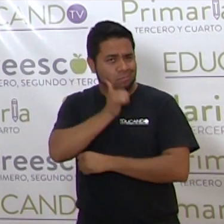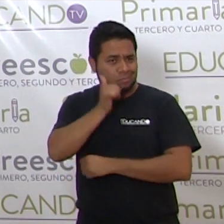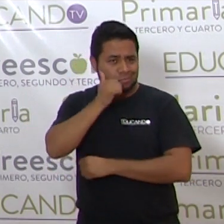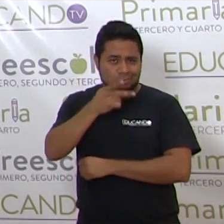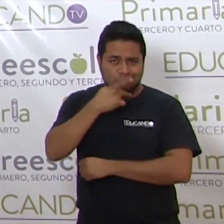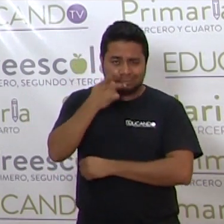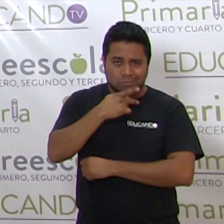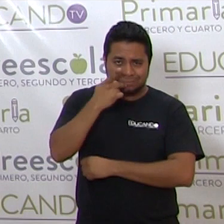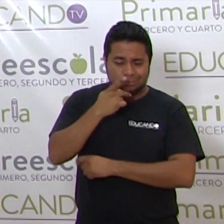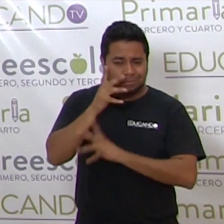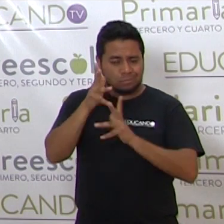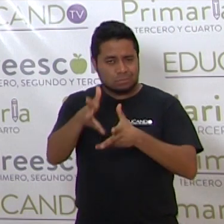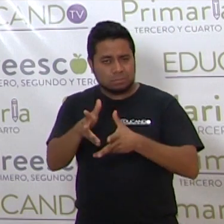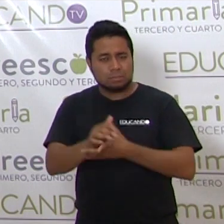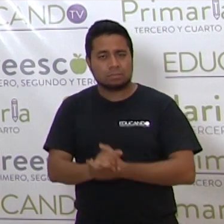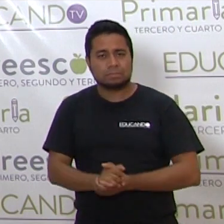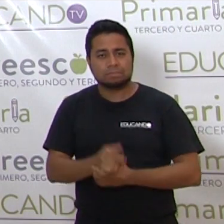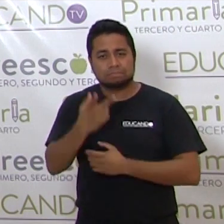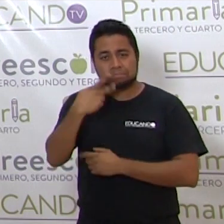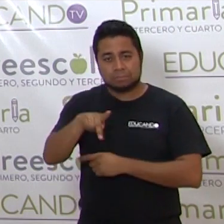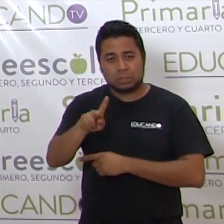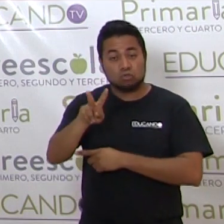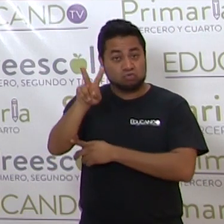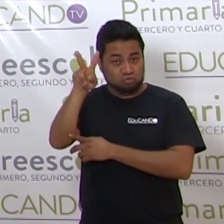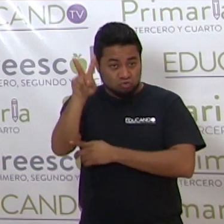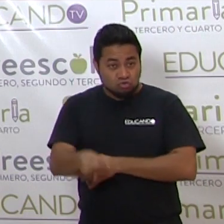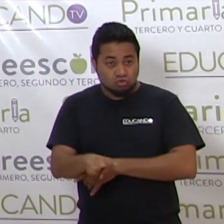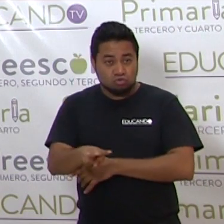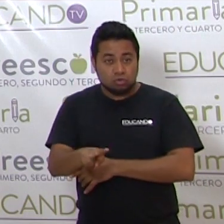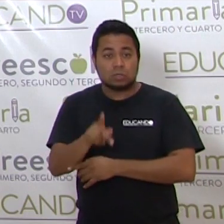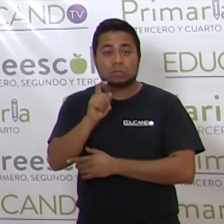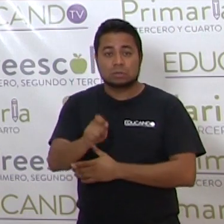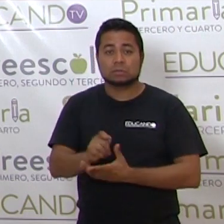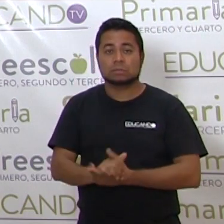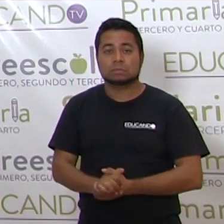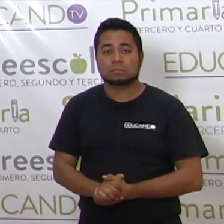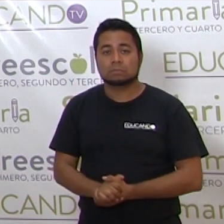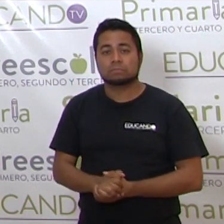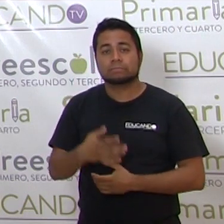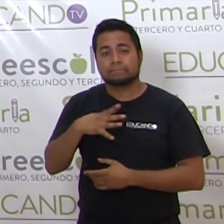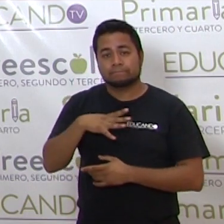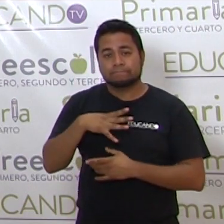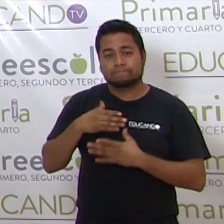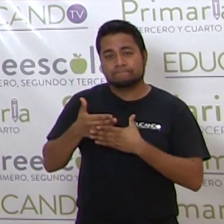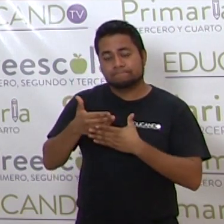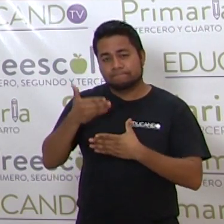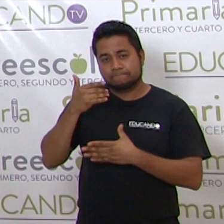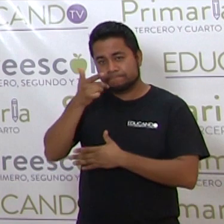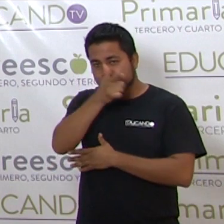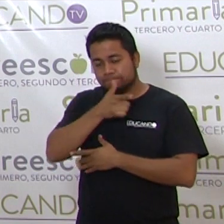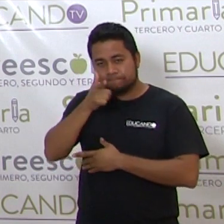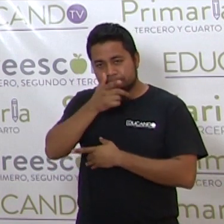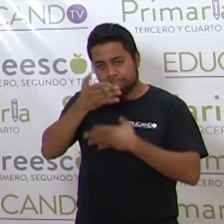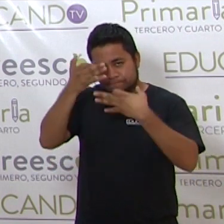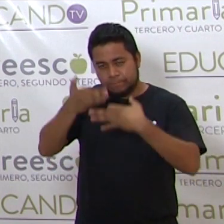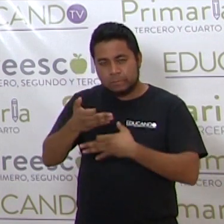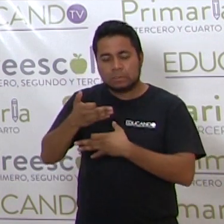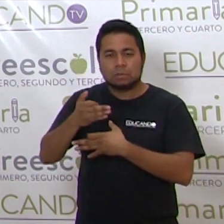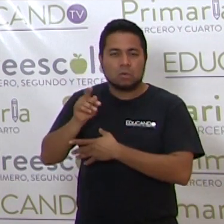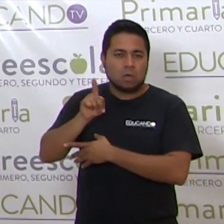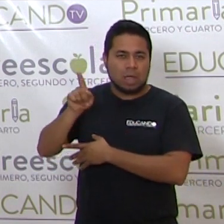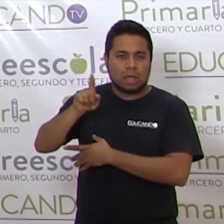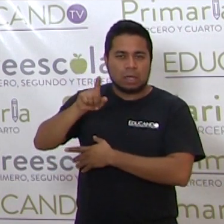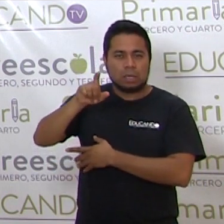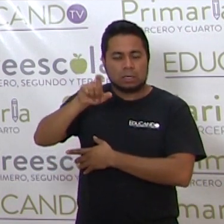pero originalmente fueron en la lengua originaria que he hecho